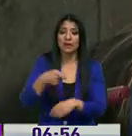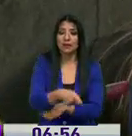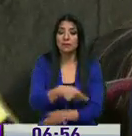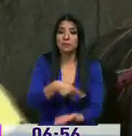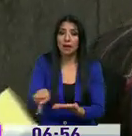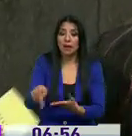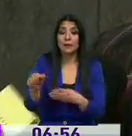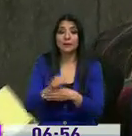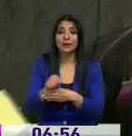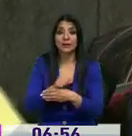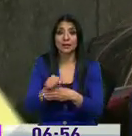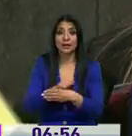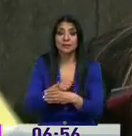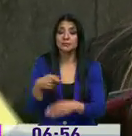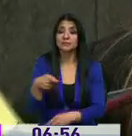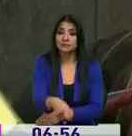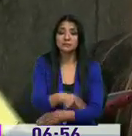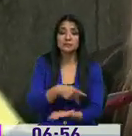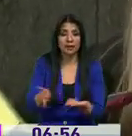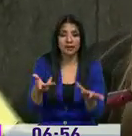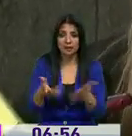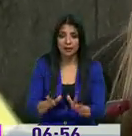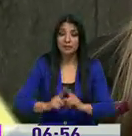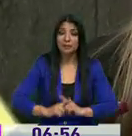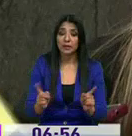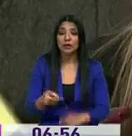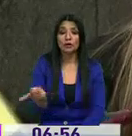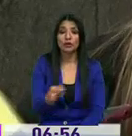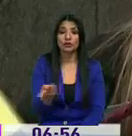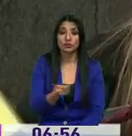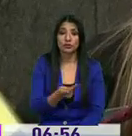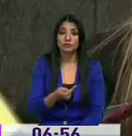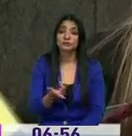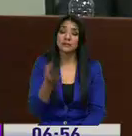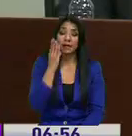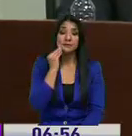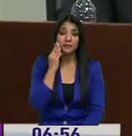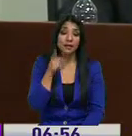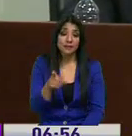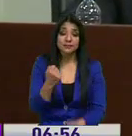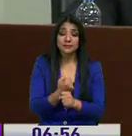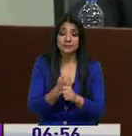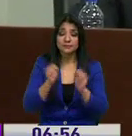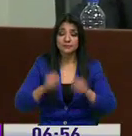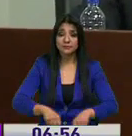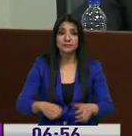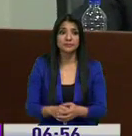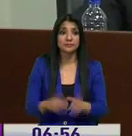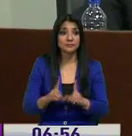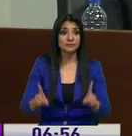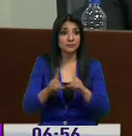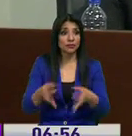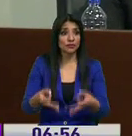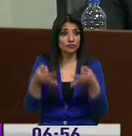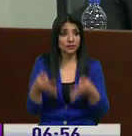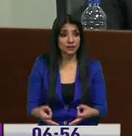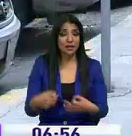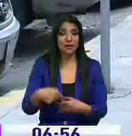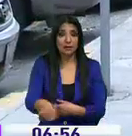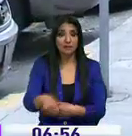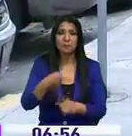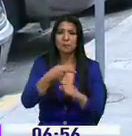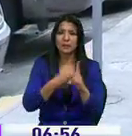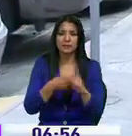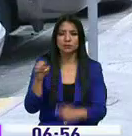las prácticas pre profesionales no tienen remuneración pero ambas otorgan su primera experiencia laboral de acuerdo a datos oficiales durante este último mes